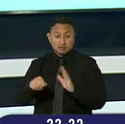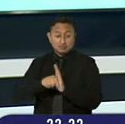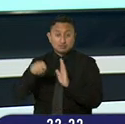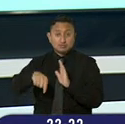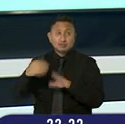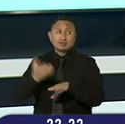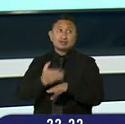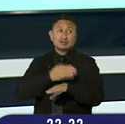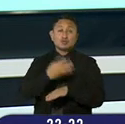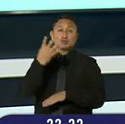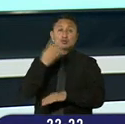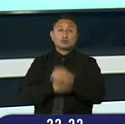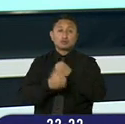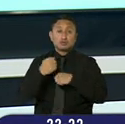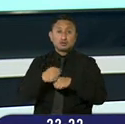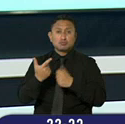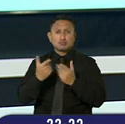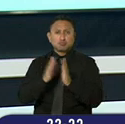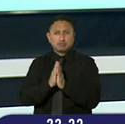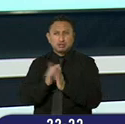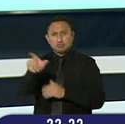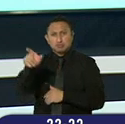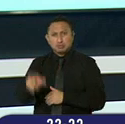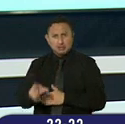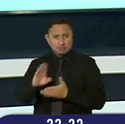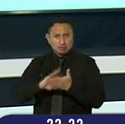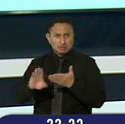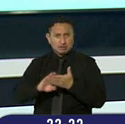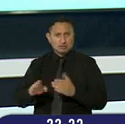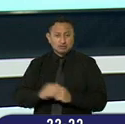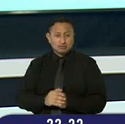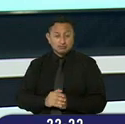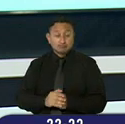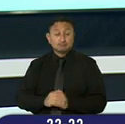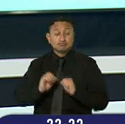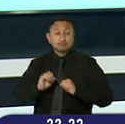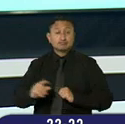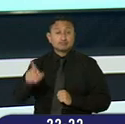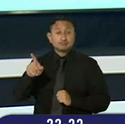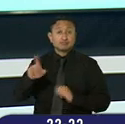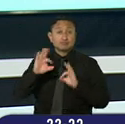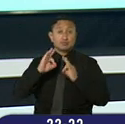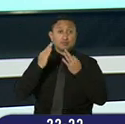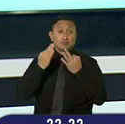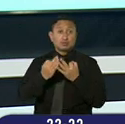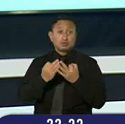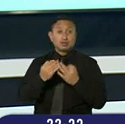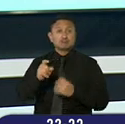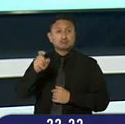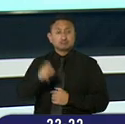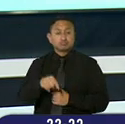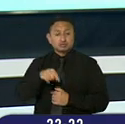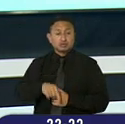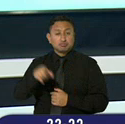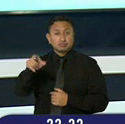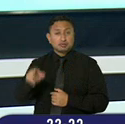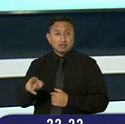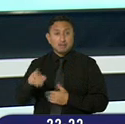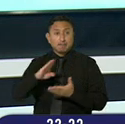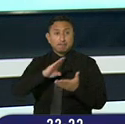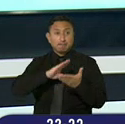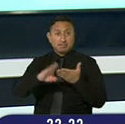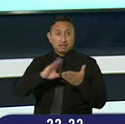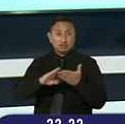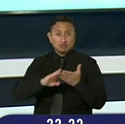4 años pide indulto para el procesado. Por su parte, la familia del fallecido exige que el implicado pida perdón y se